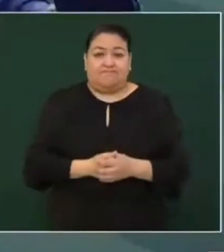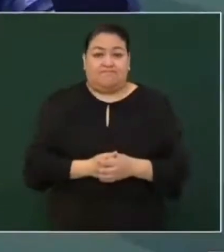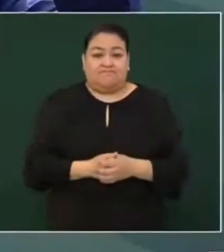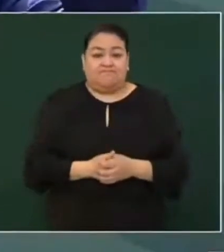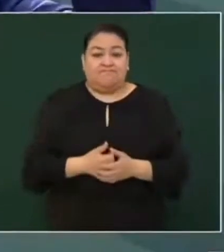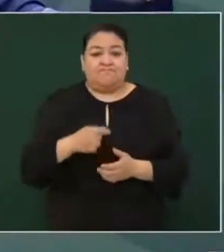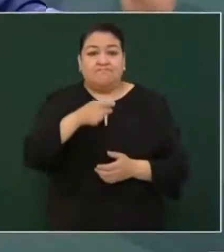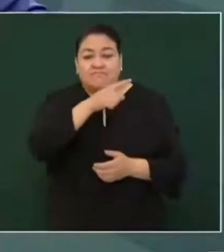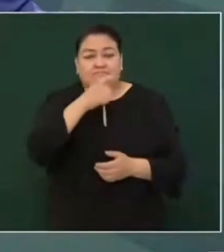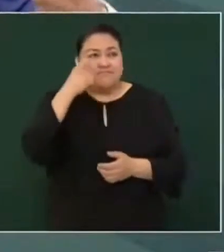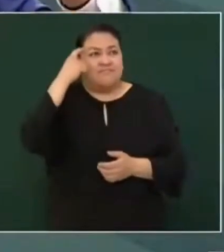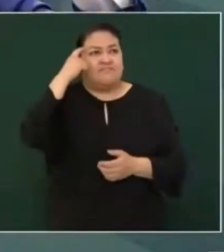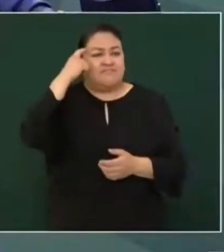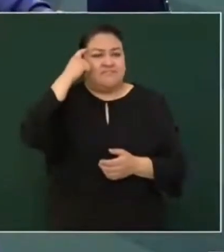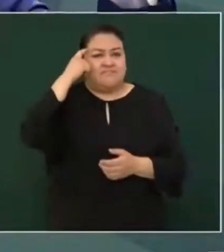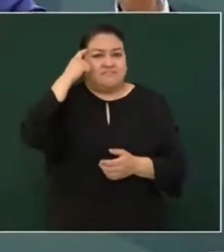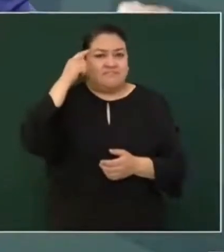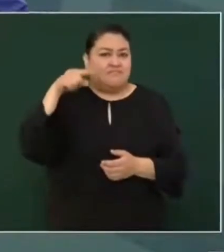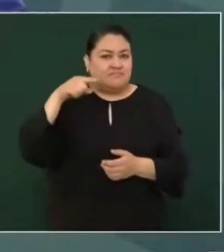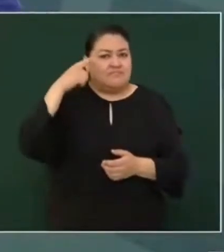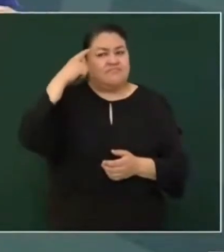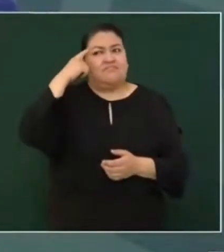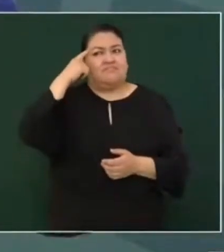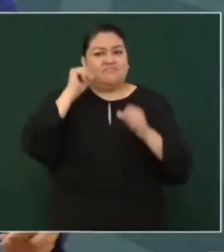Pero ellos traen mucho eso.